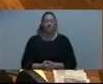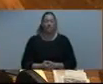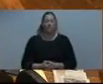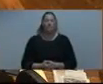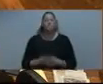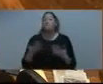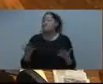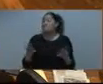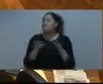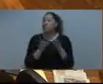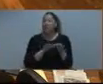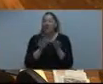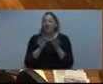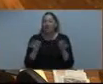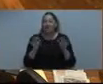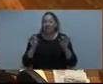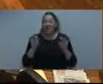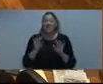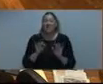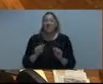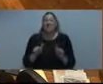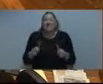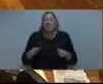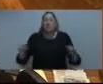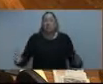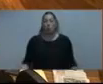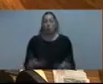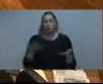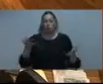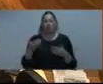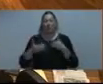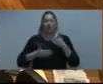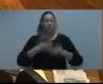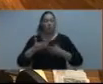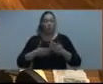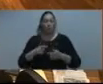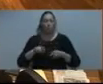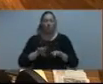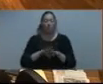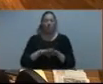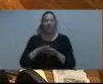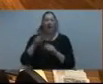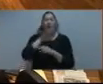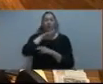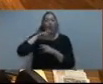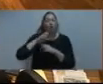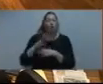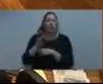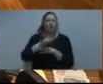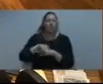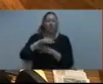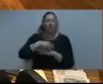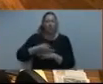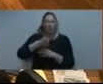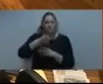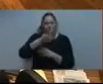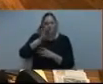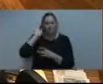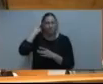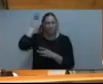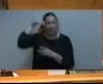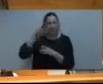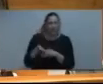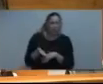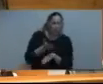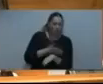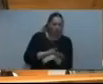¿Qué medidas va a impulsar o promover su consejería para la conservación y promoción del prerrománico asturiano? ¿Esto está bien? Un momento,